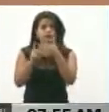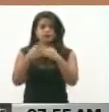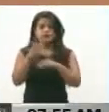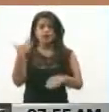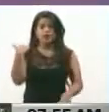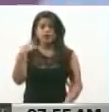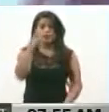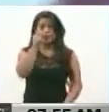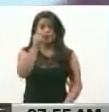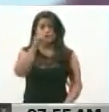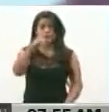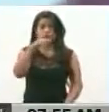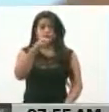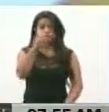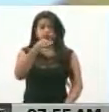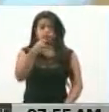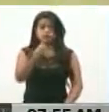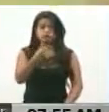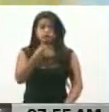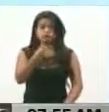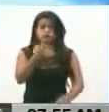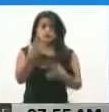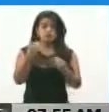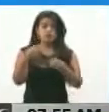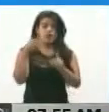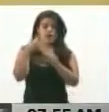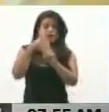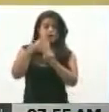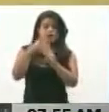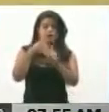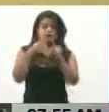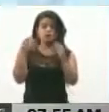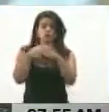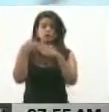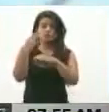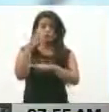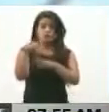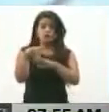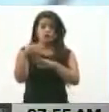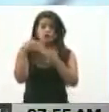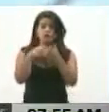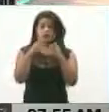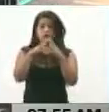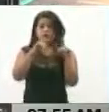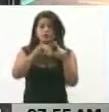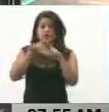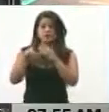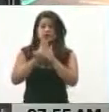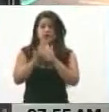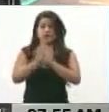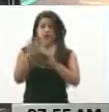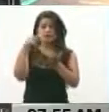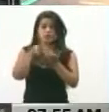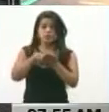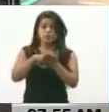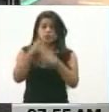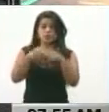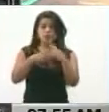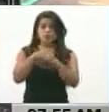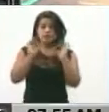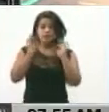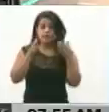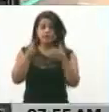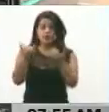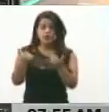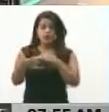compañero José en la parte anterior, ese ataque que se tiene por parte de esta Asamblea Nacional en contra de todas las leyes que fueron aprobadas en revolución, pero específicamente ahora